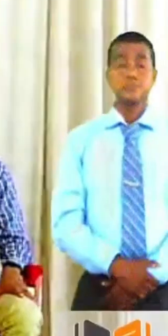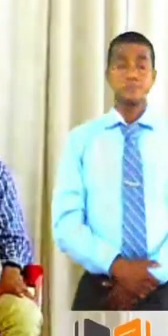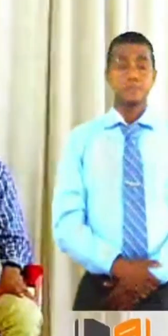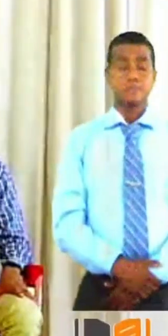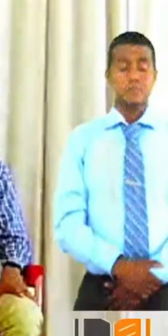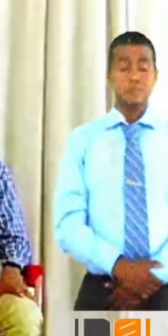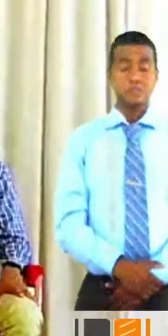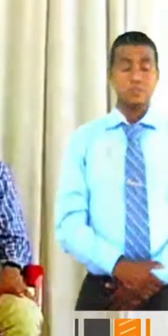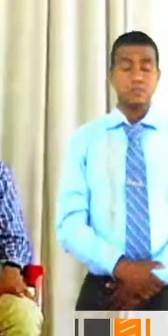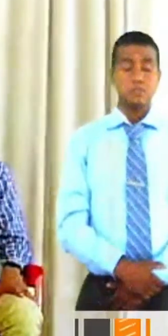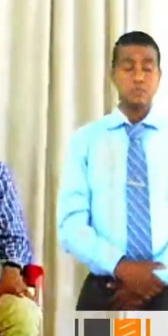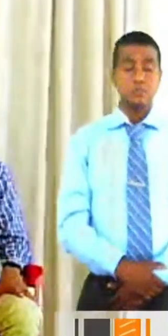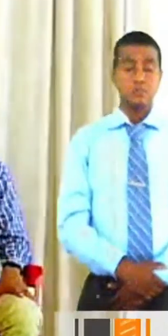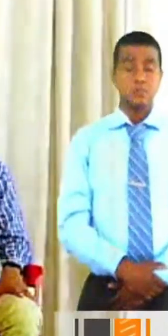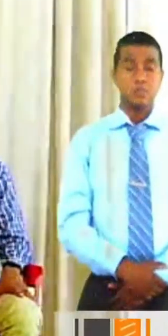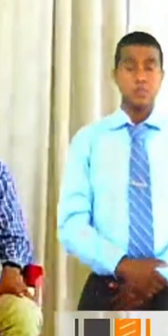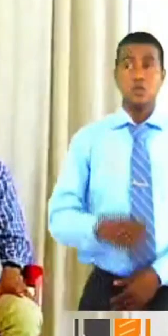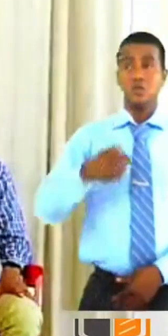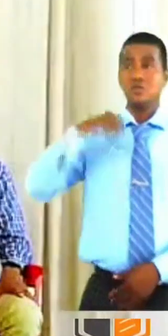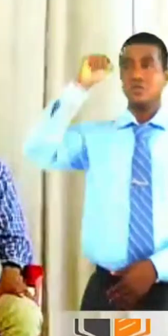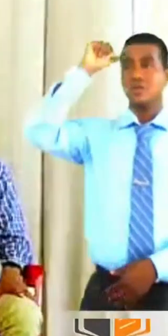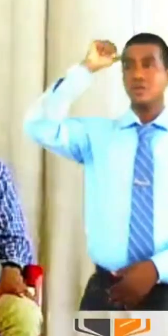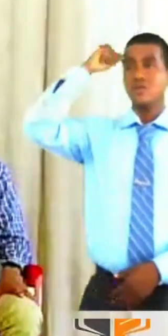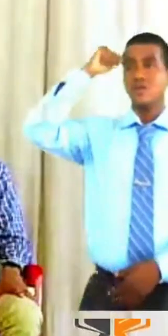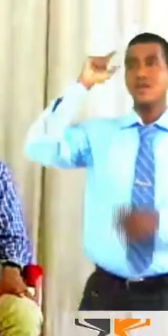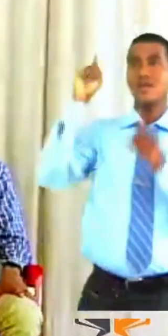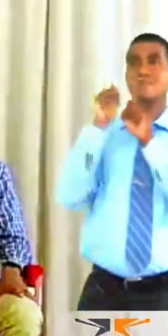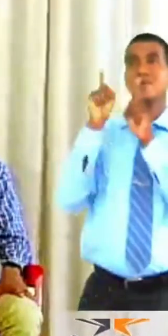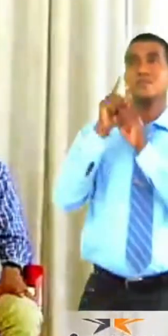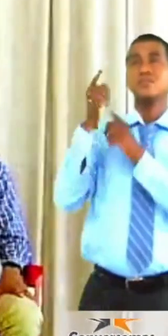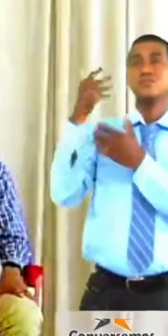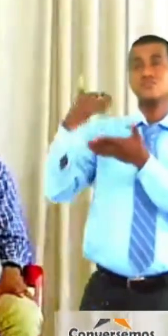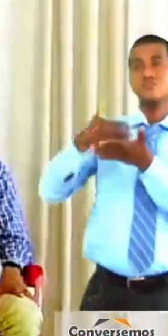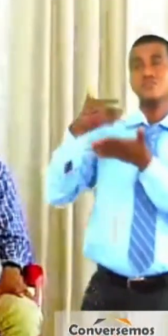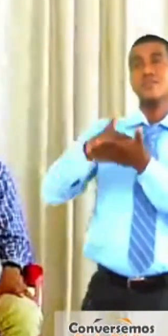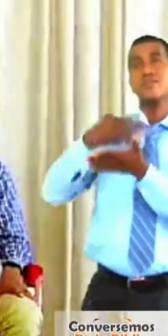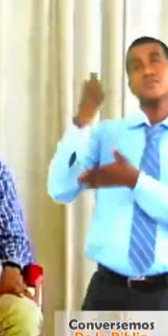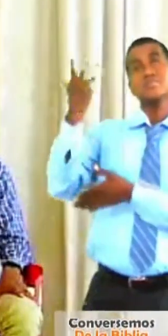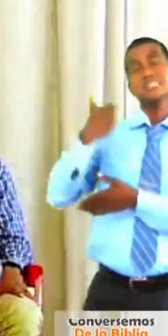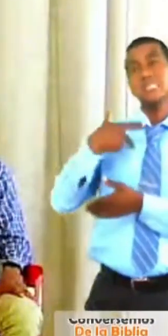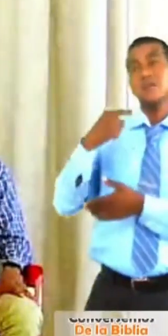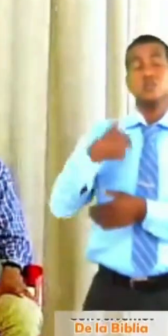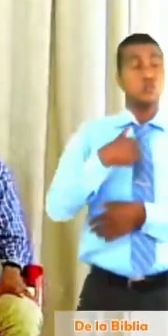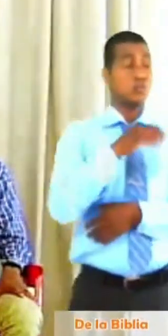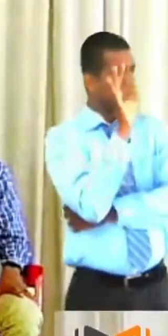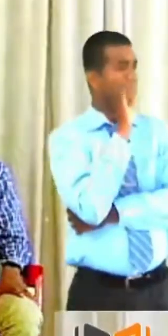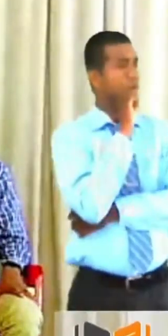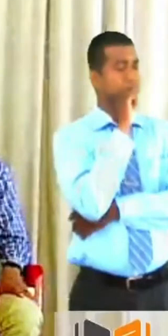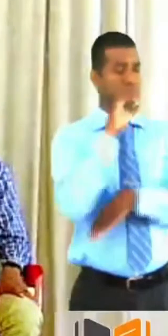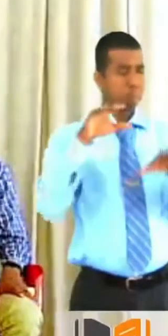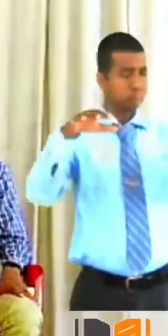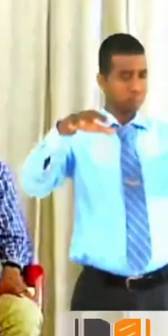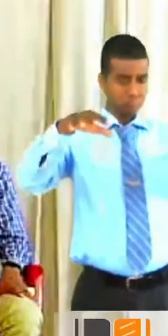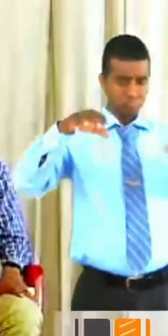Es venadamente unas palabras del hermano Clodomiro en un consejo que nos decía. Él decía: yo no soy predicador de convención, yo no